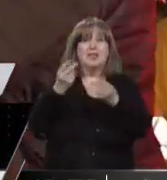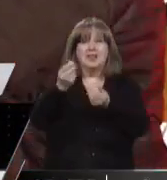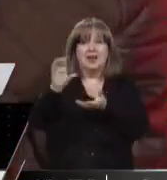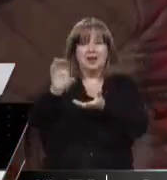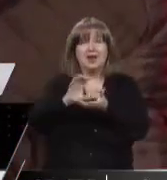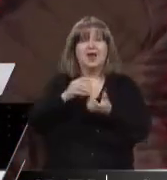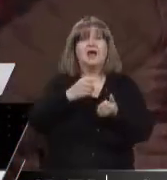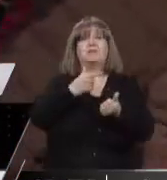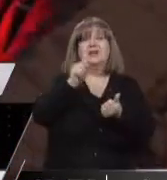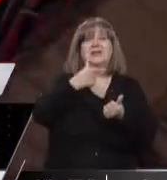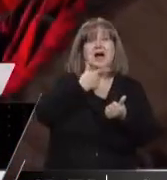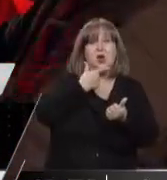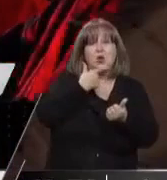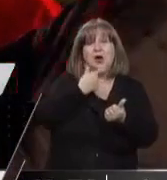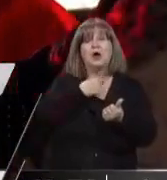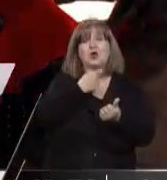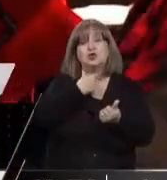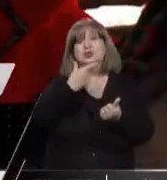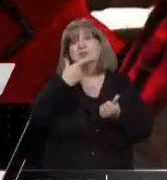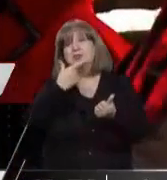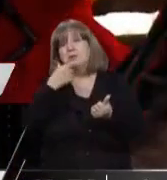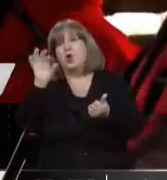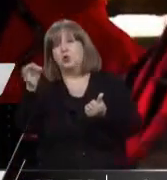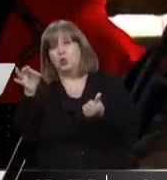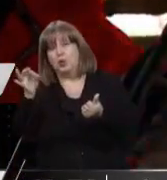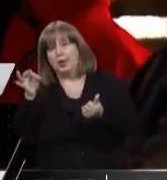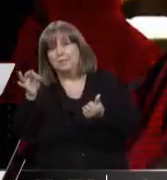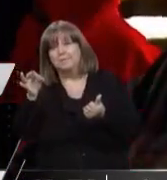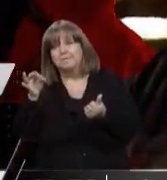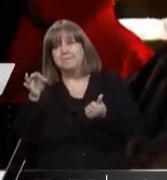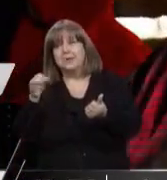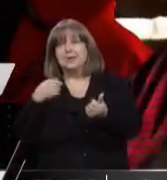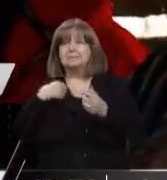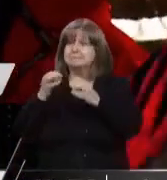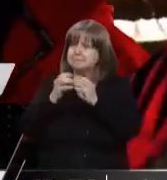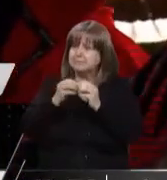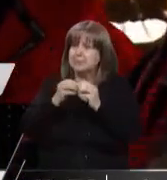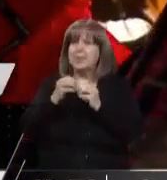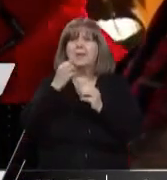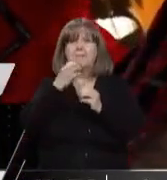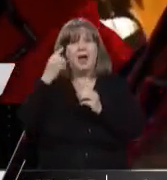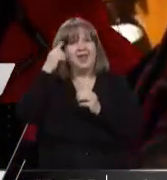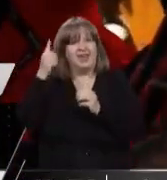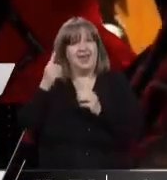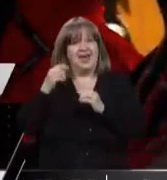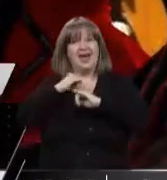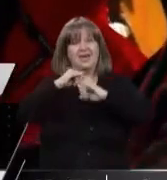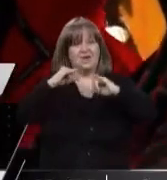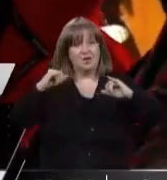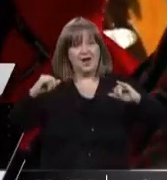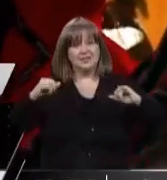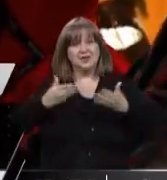es agosto, septiembre y parte de octubre. Entonces, bueno, ocurrió la idea de hacer una campaña masiva, de invitar a